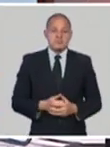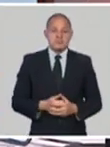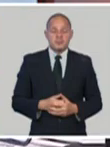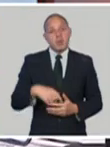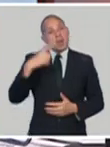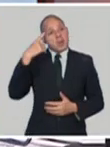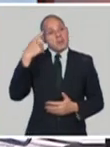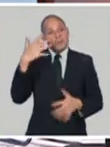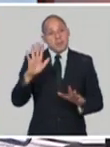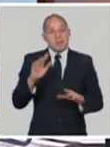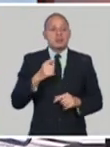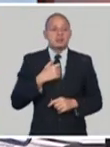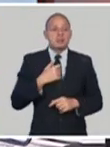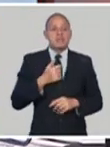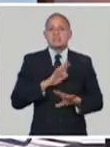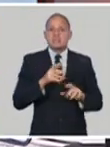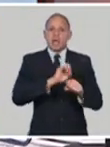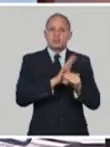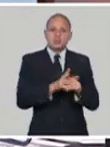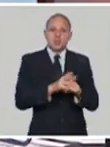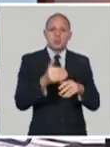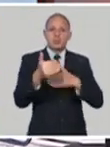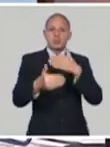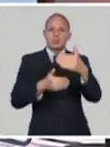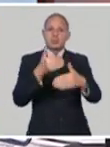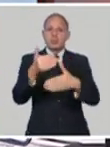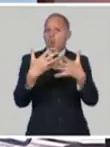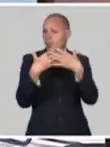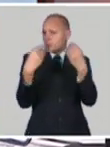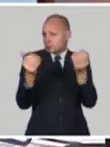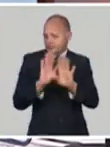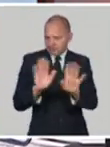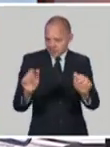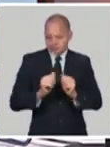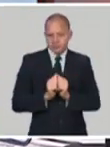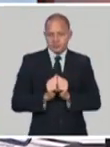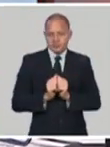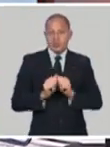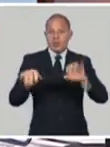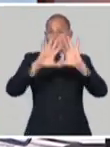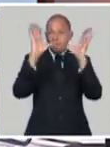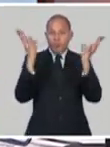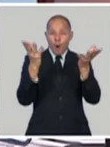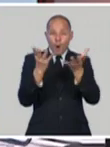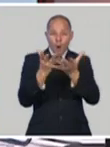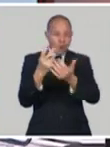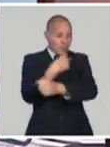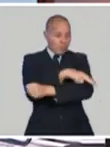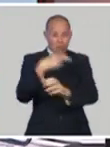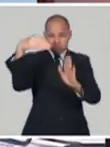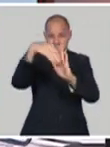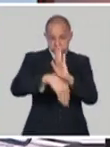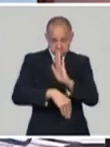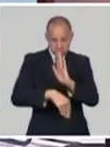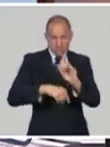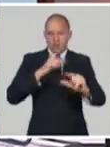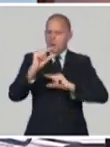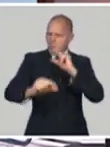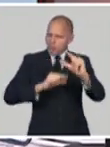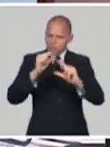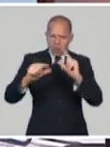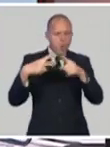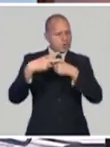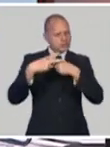la crisis mundial, como todas las crisis, se entra y sale, y a mí me parece que haber hecho la tarea de ordenamiento y tener un